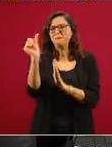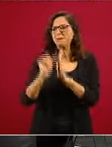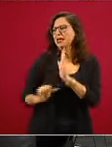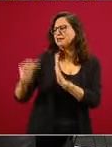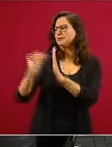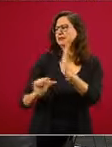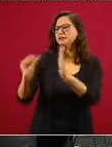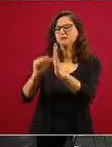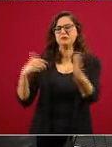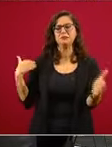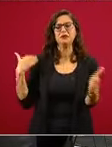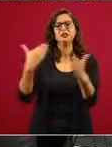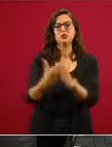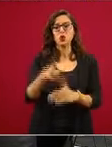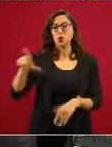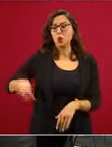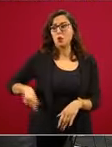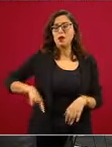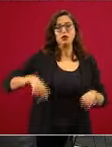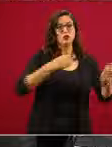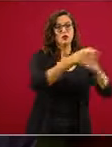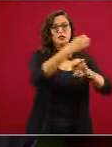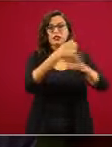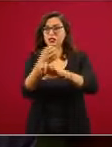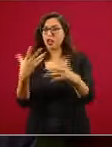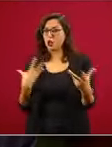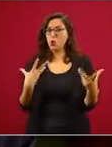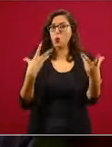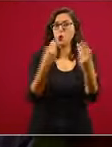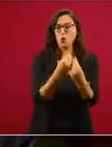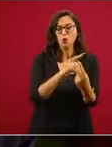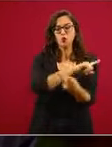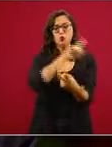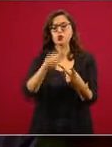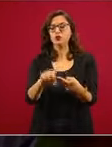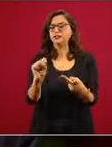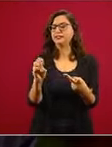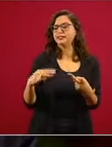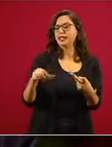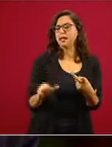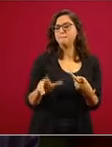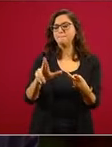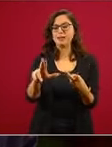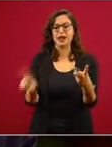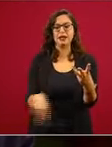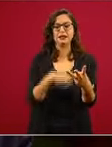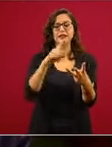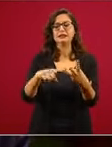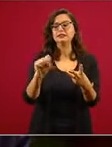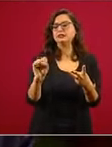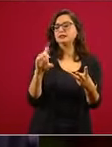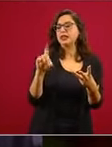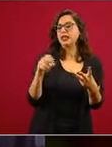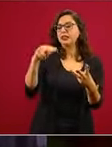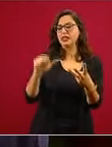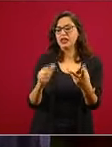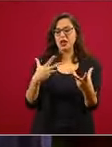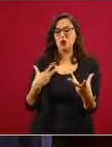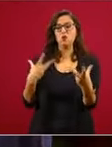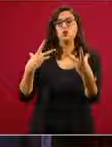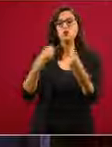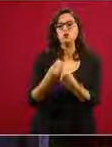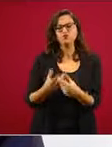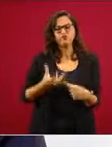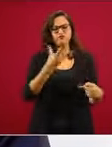los gobiernos estatales, de la Secretaría de Marina y de la Secretaría de la Defensa,